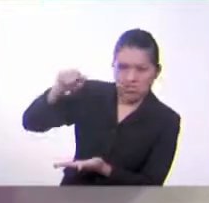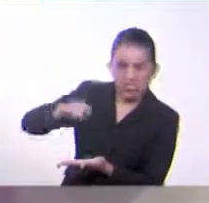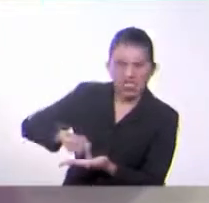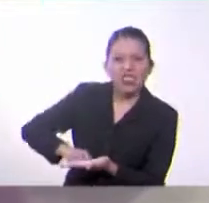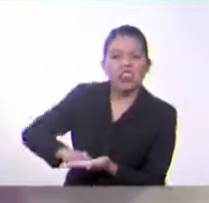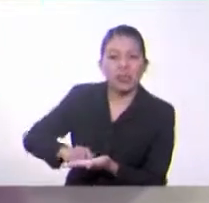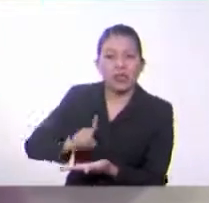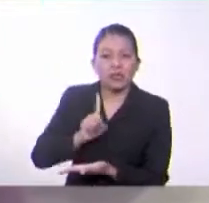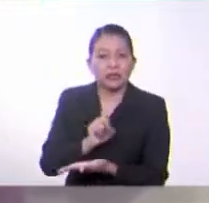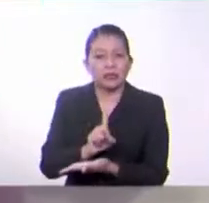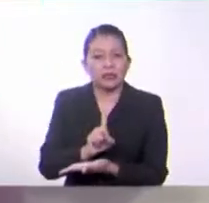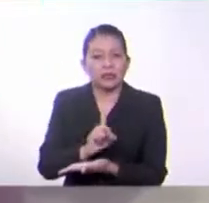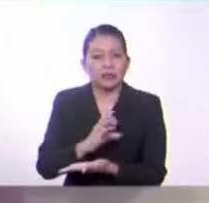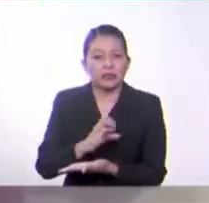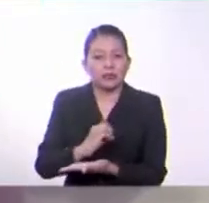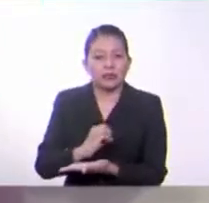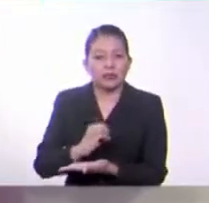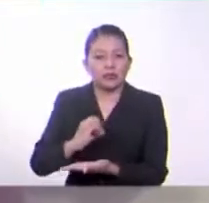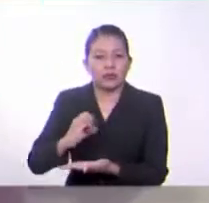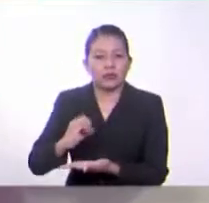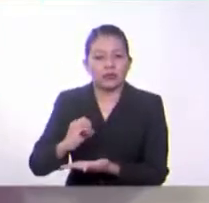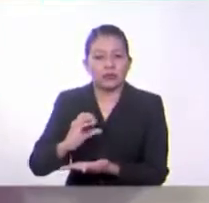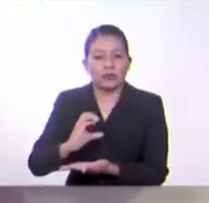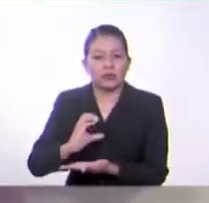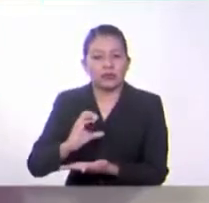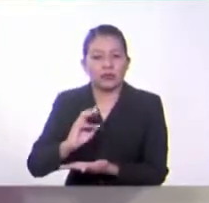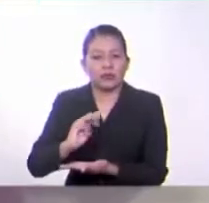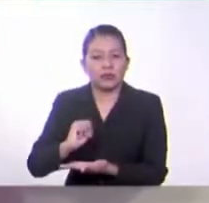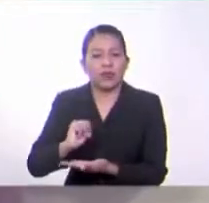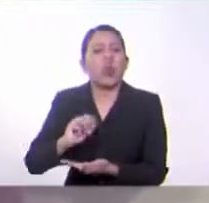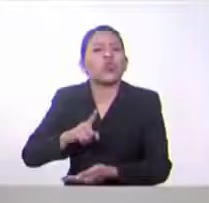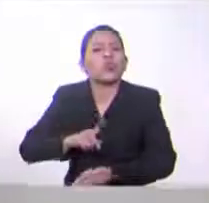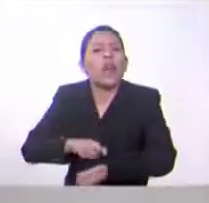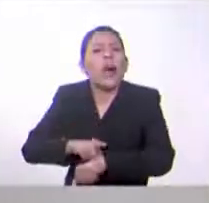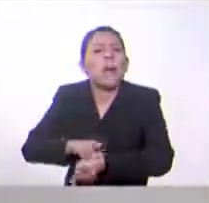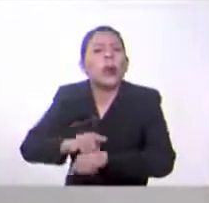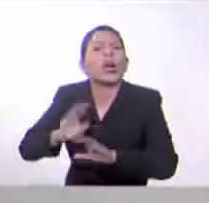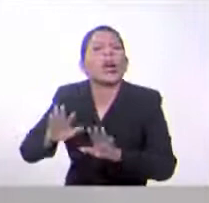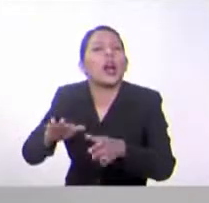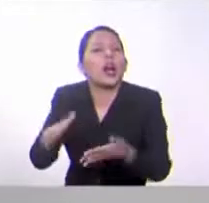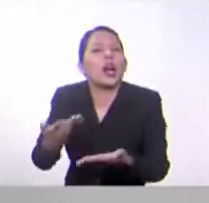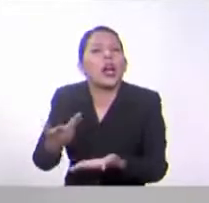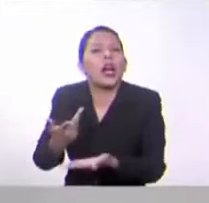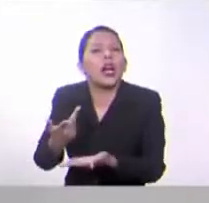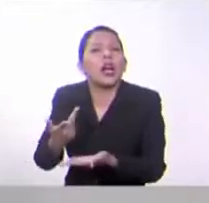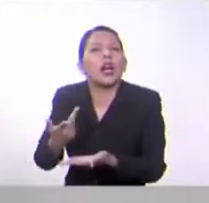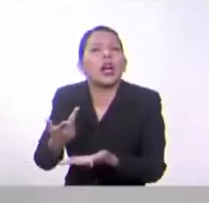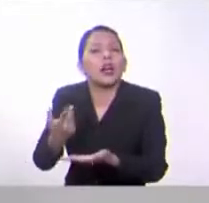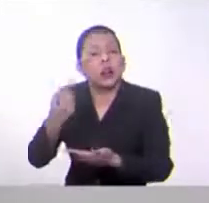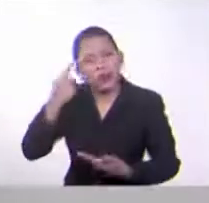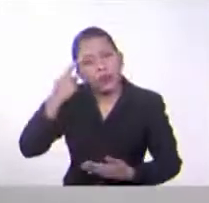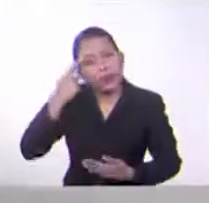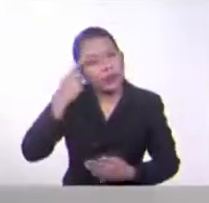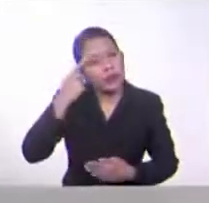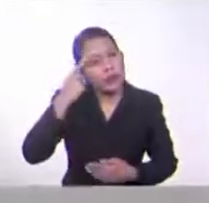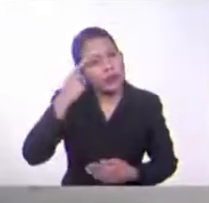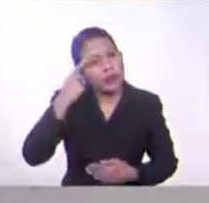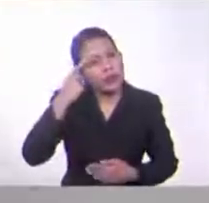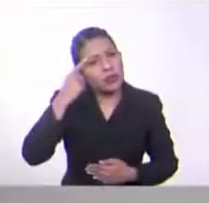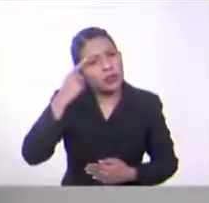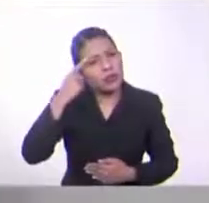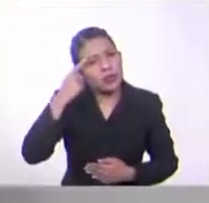ver cuánto se va. Ahora queremos ver el tiempo. Tendríamos que pensar por qué